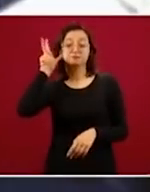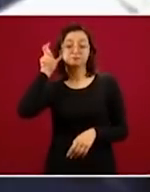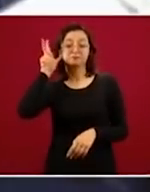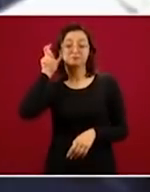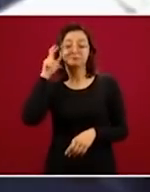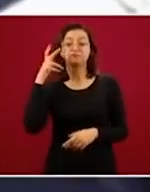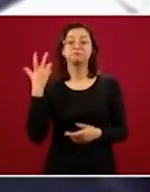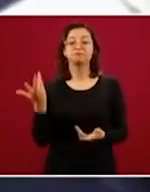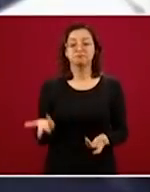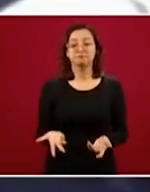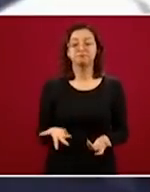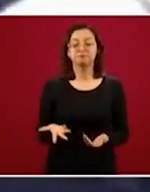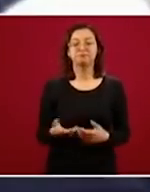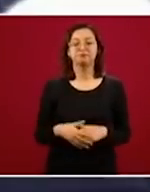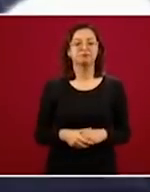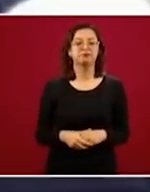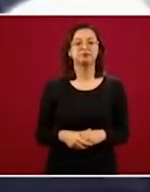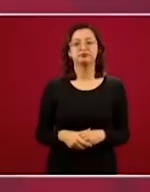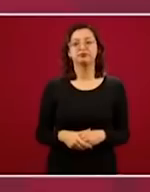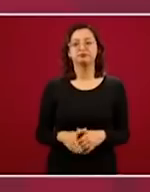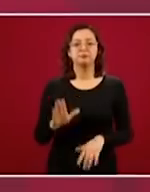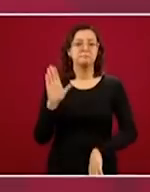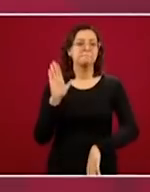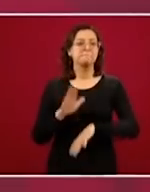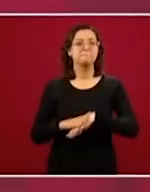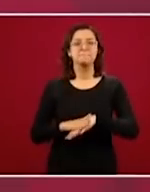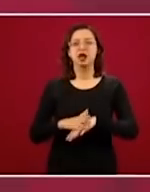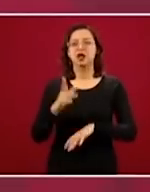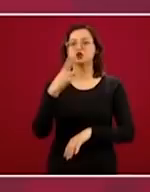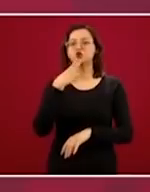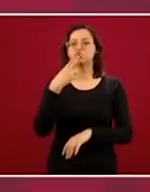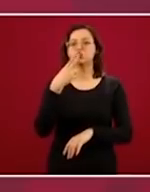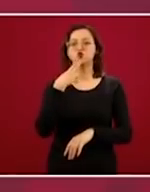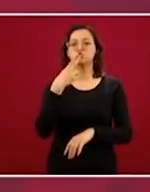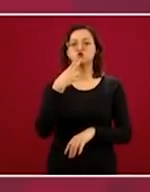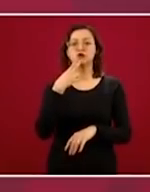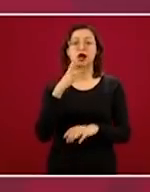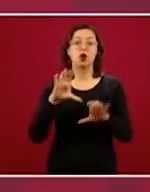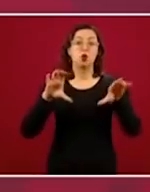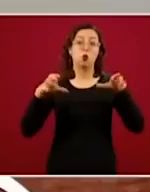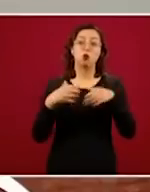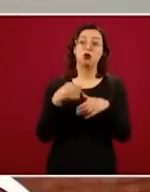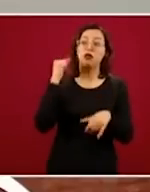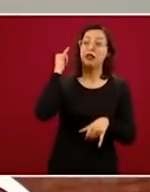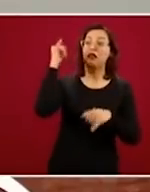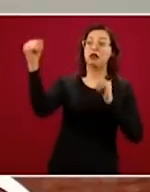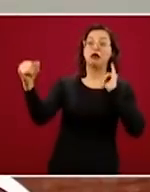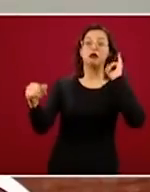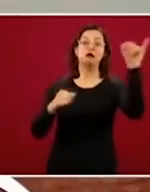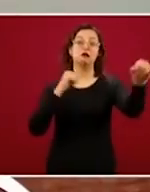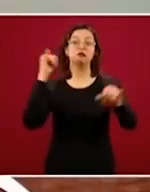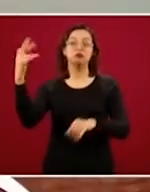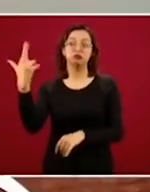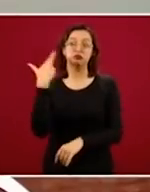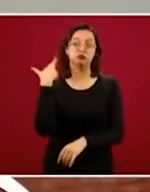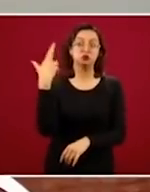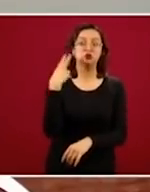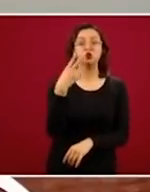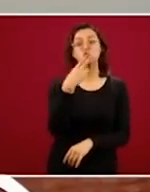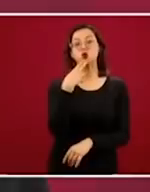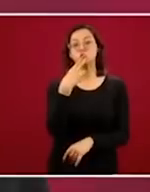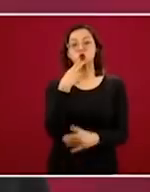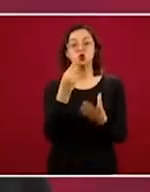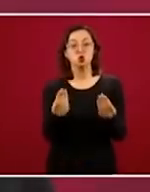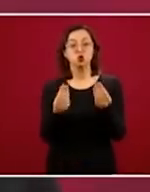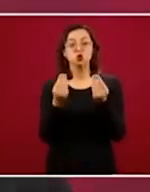es el el medio que más se escucha en las comunidades apartadas y que siga